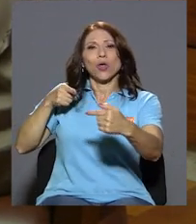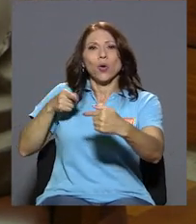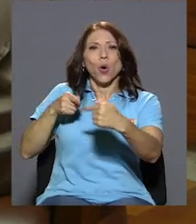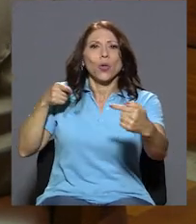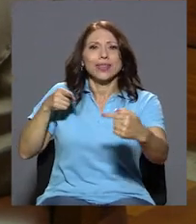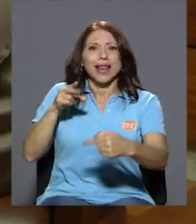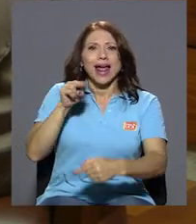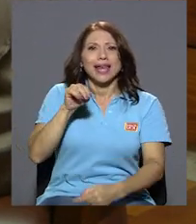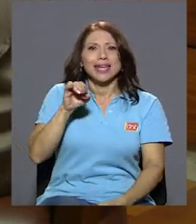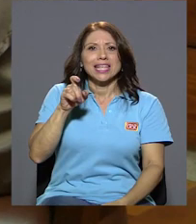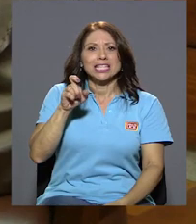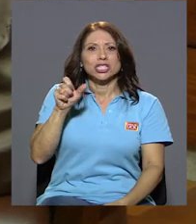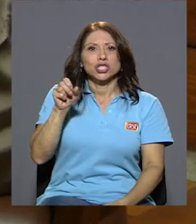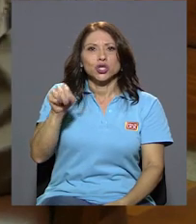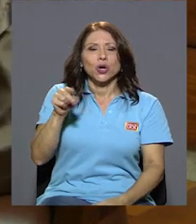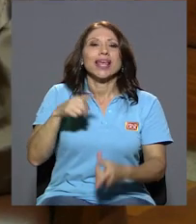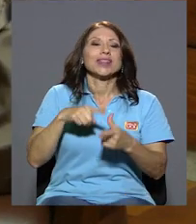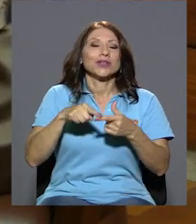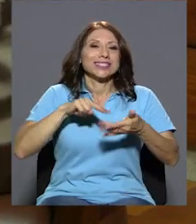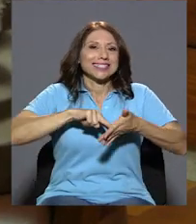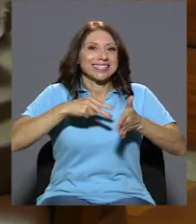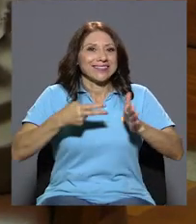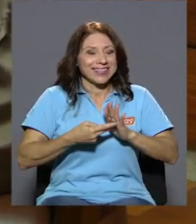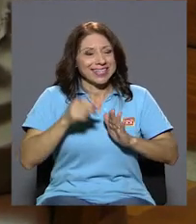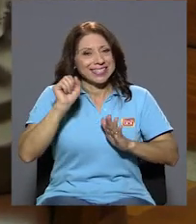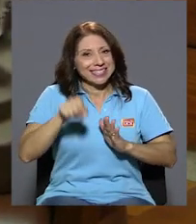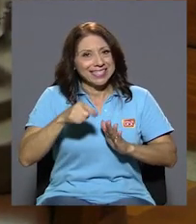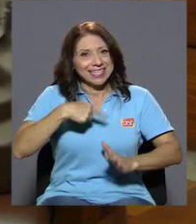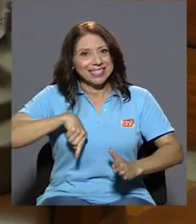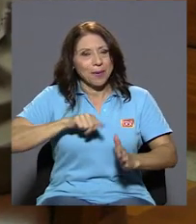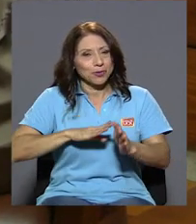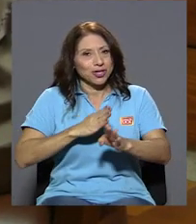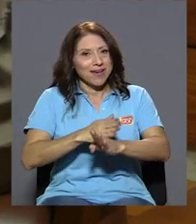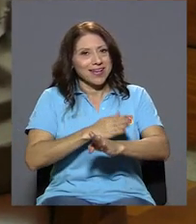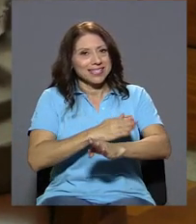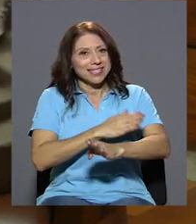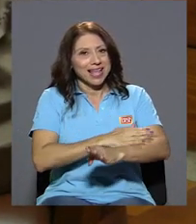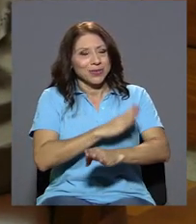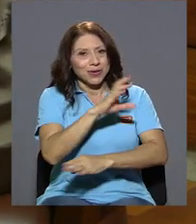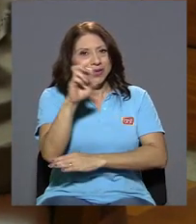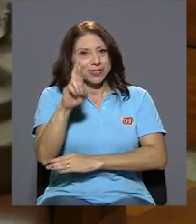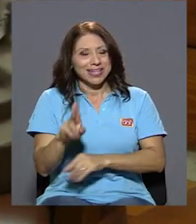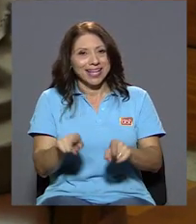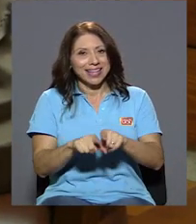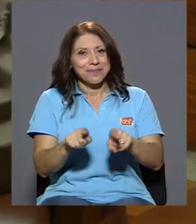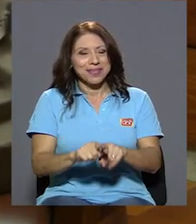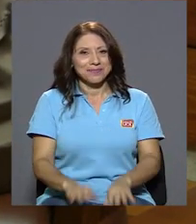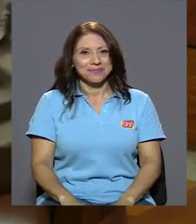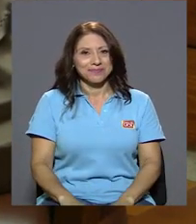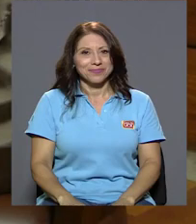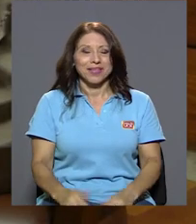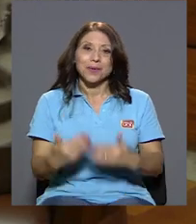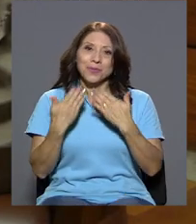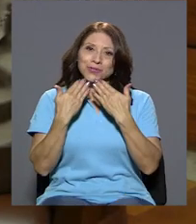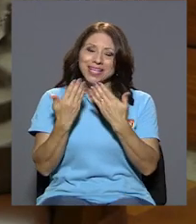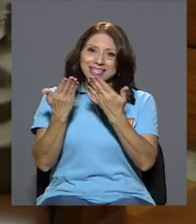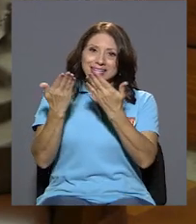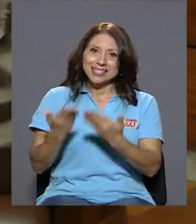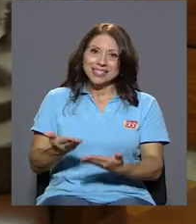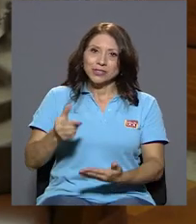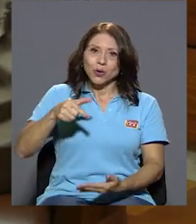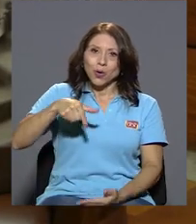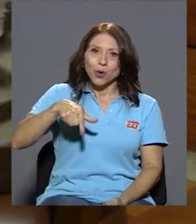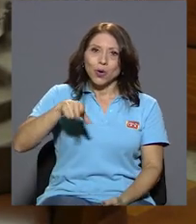no entonces quiere decir que si estamos avanzando y en costa rica también muchas gracias